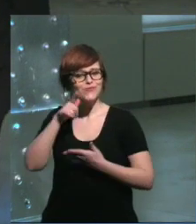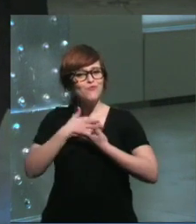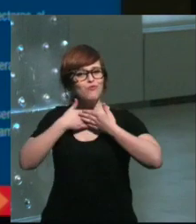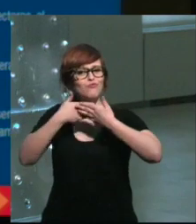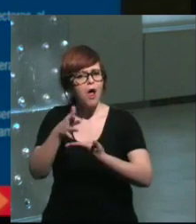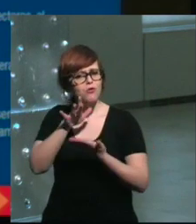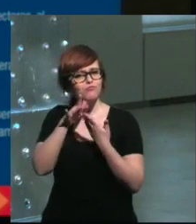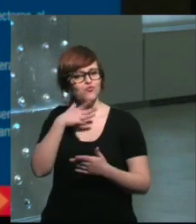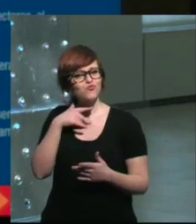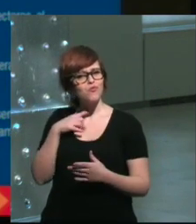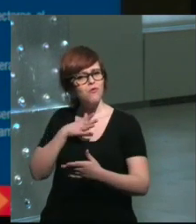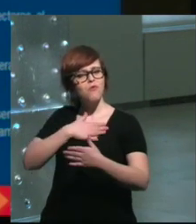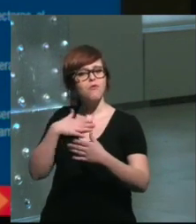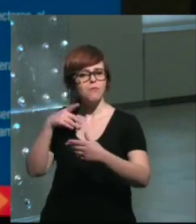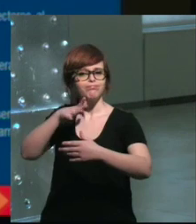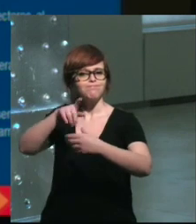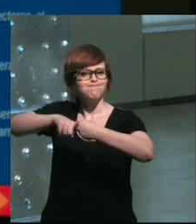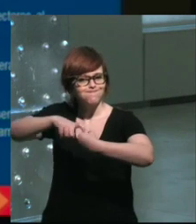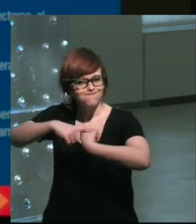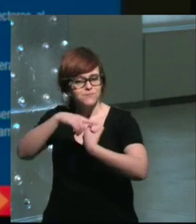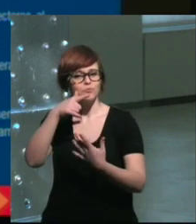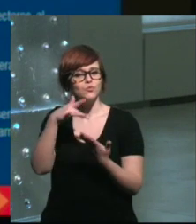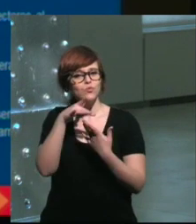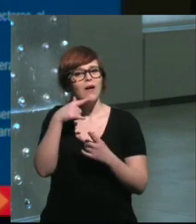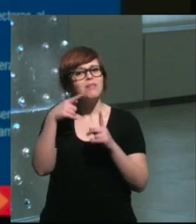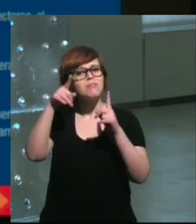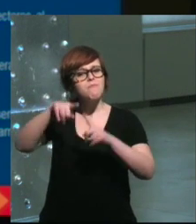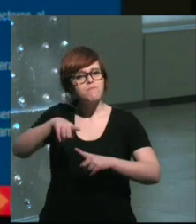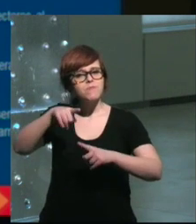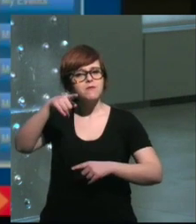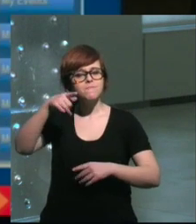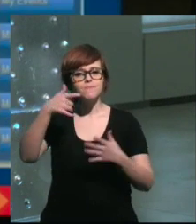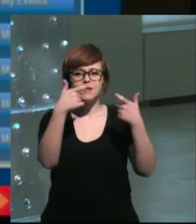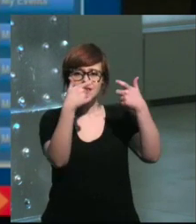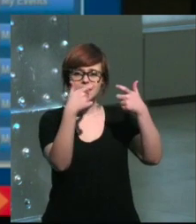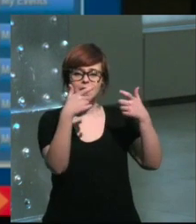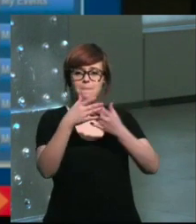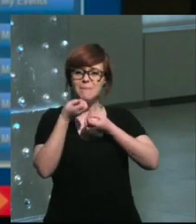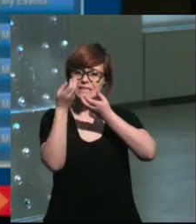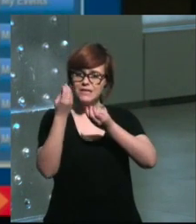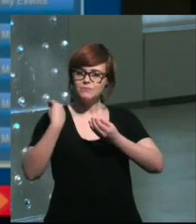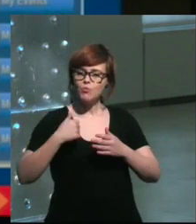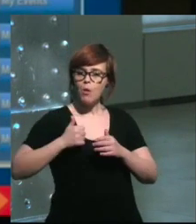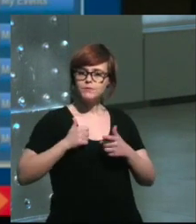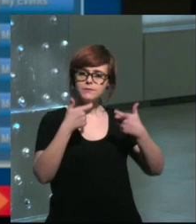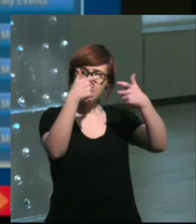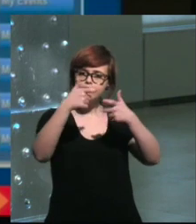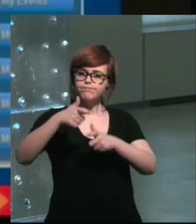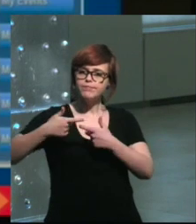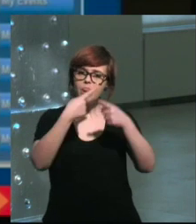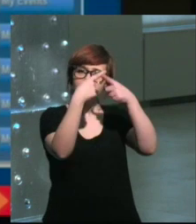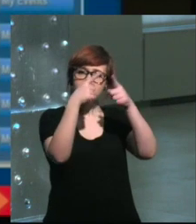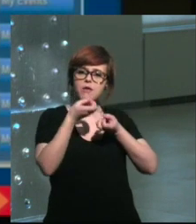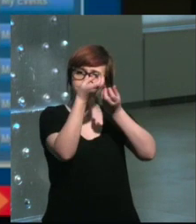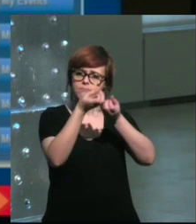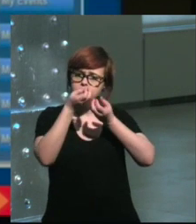información, pero también nos permitía, como comenté anteriormente, segmentar ese mensaje. Al fin y al cabo, lo que le daba